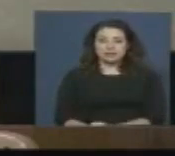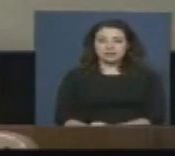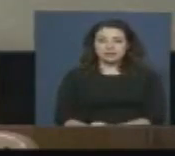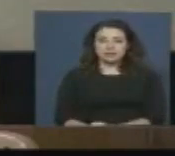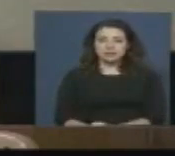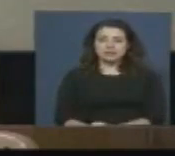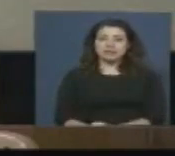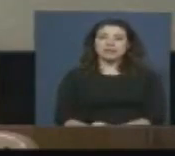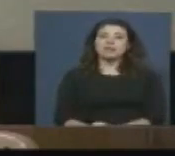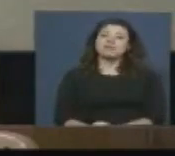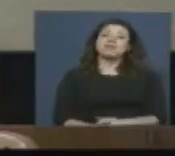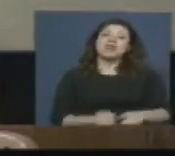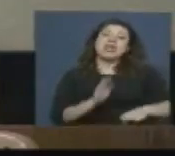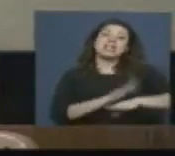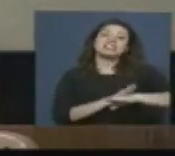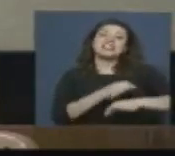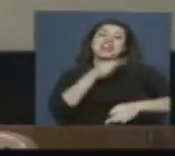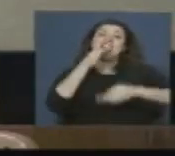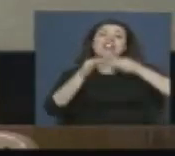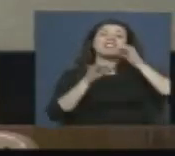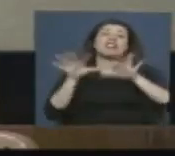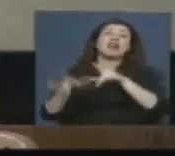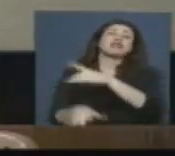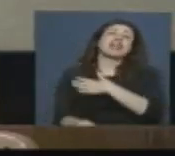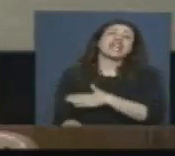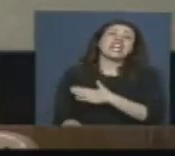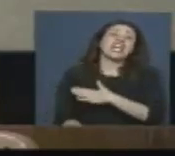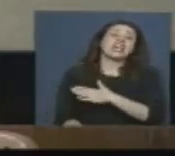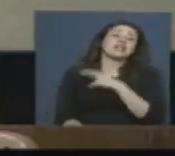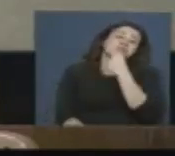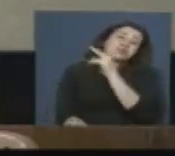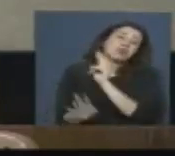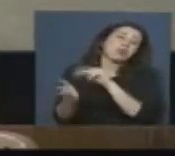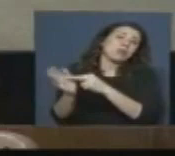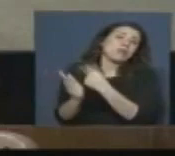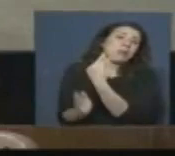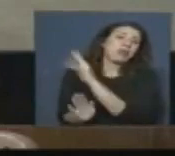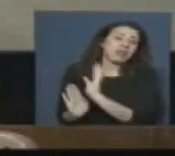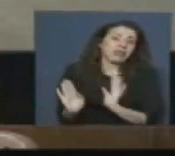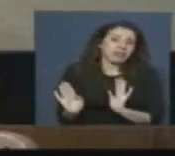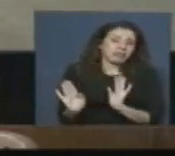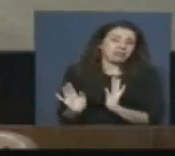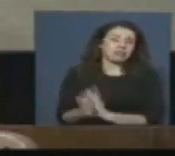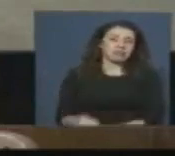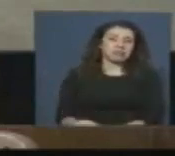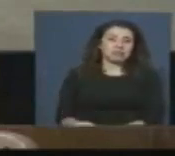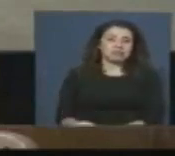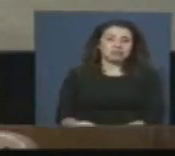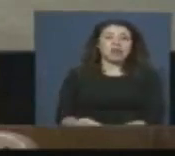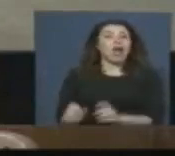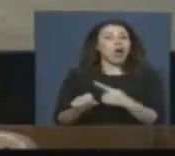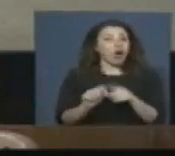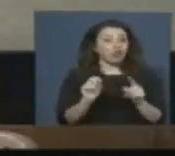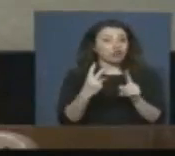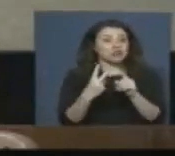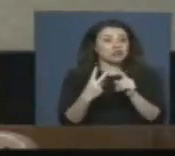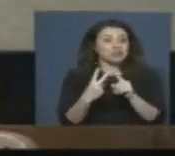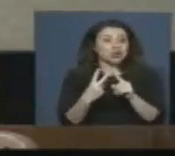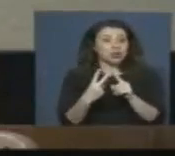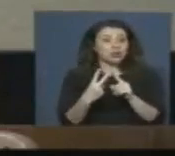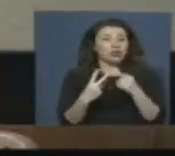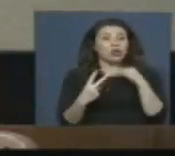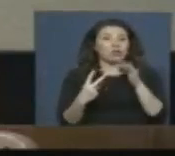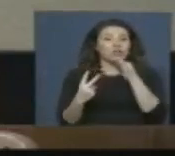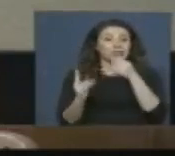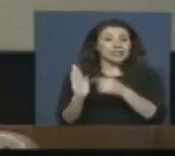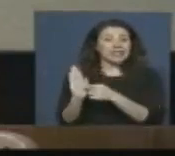Y que la izquierda nos venga a decir aquí lo que quiera decirlo, allá ellos. En segundo lugar, no podemos hablar